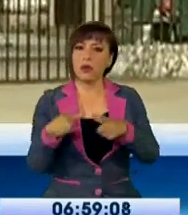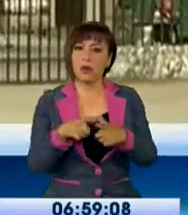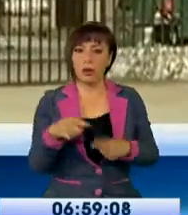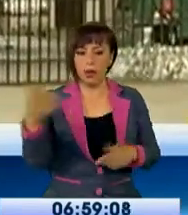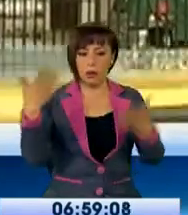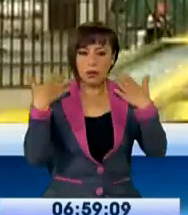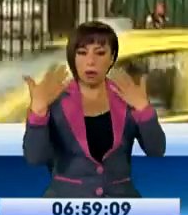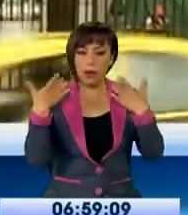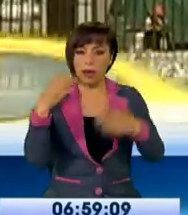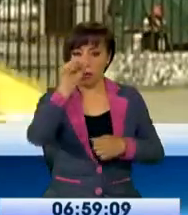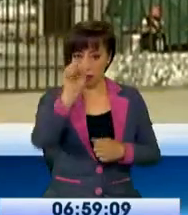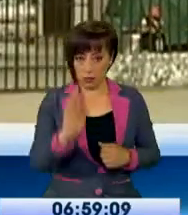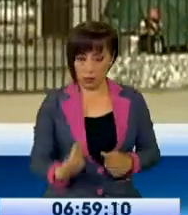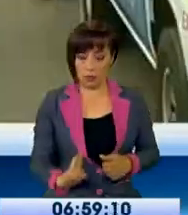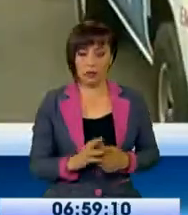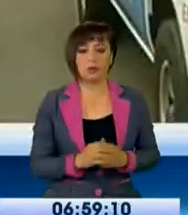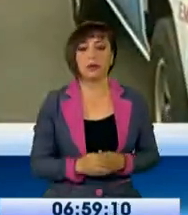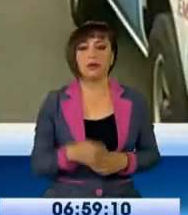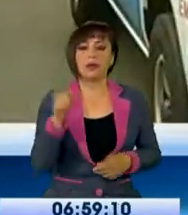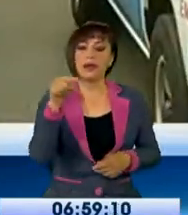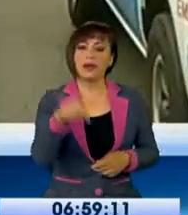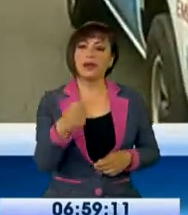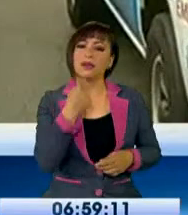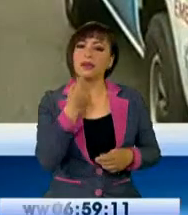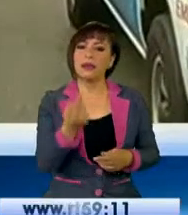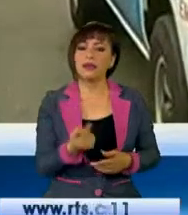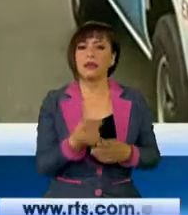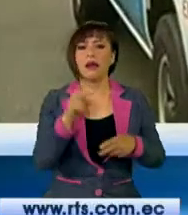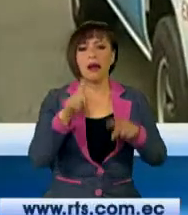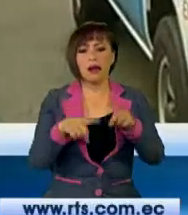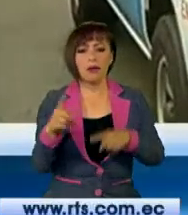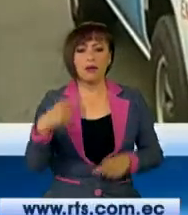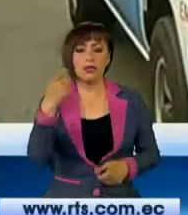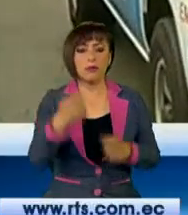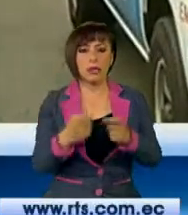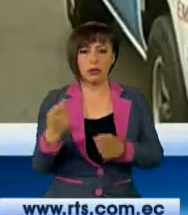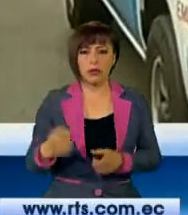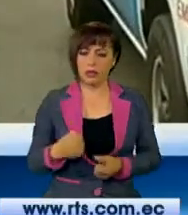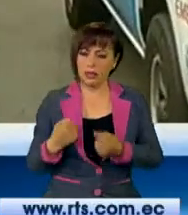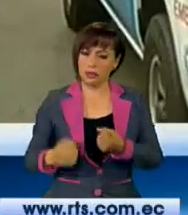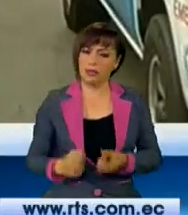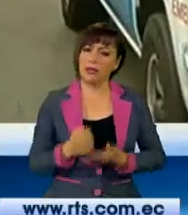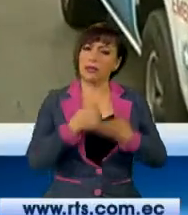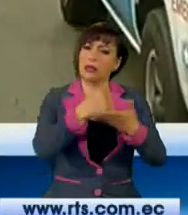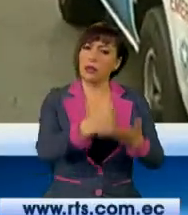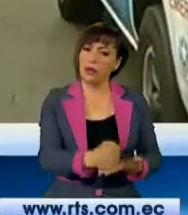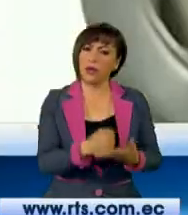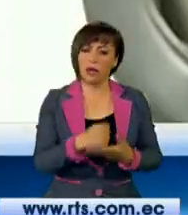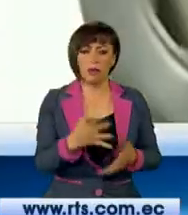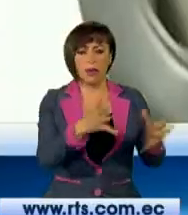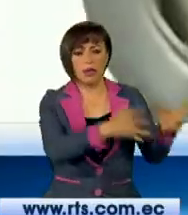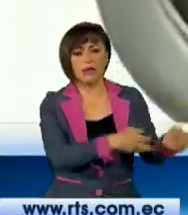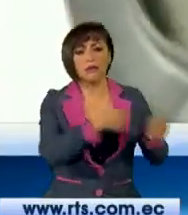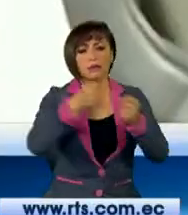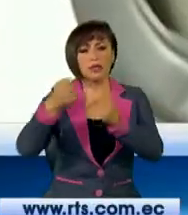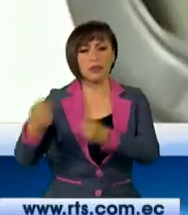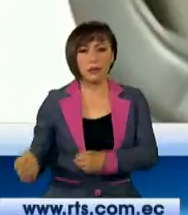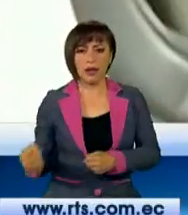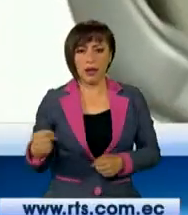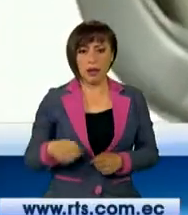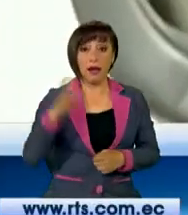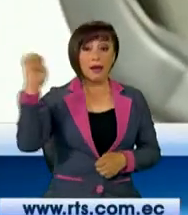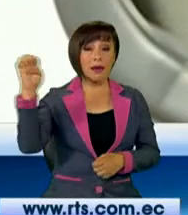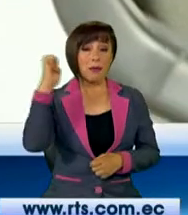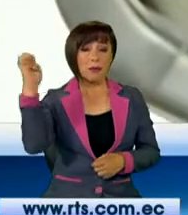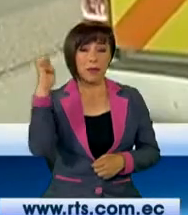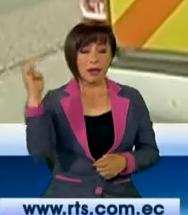sur de Guayaquil, miembros de la entidad colaboraron con la emergencia, que consistía en trasladar al señor a emergencias